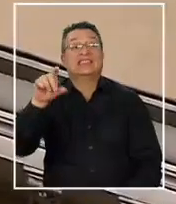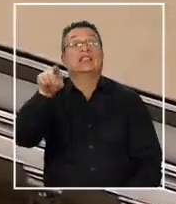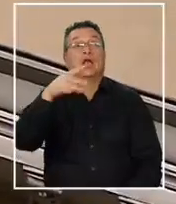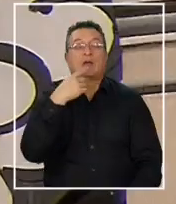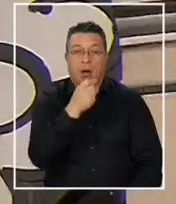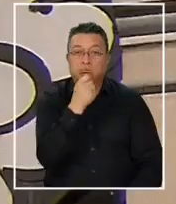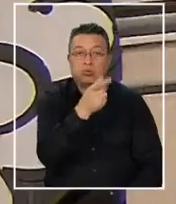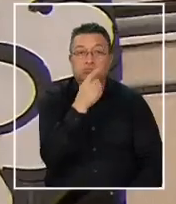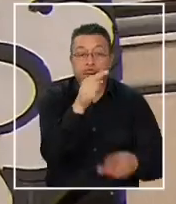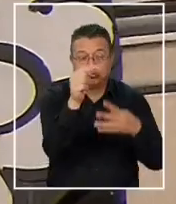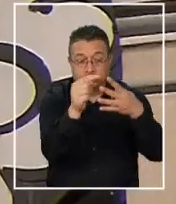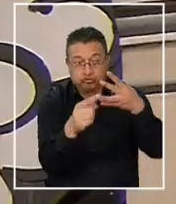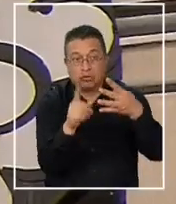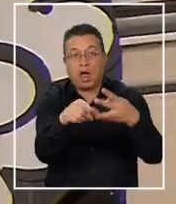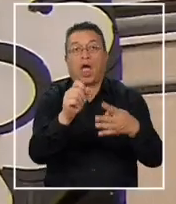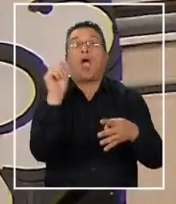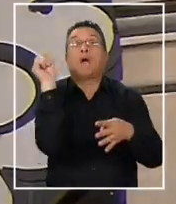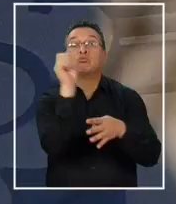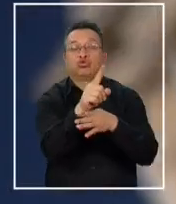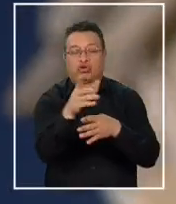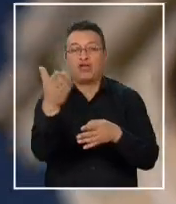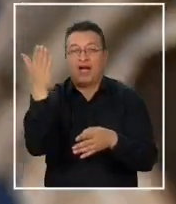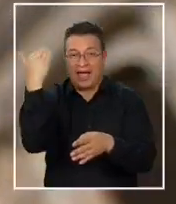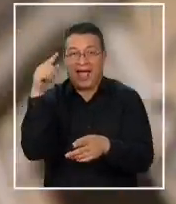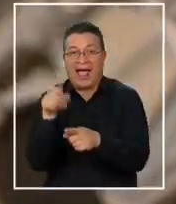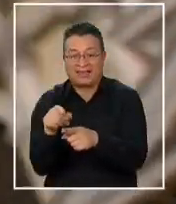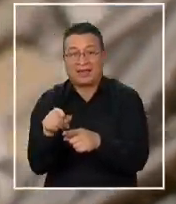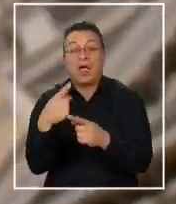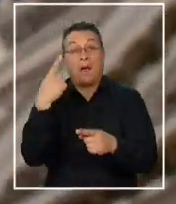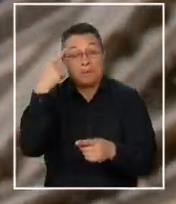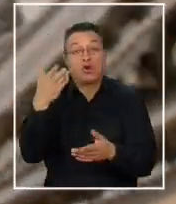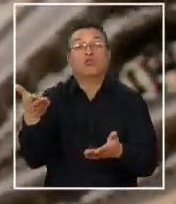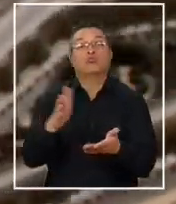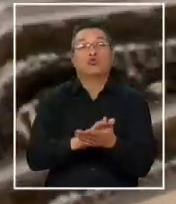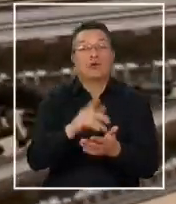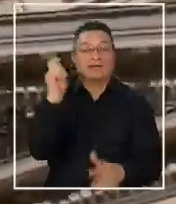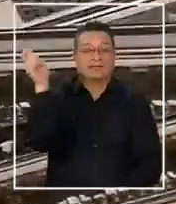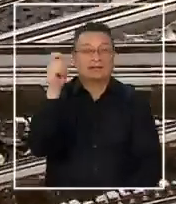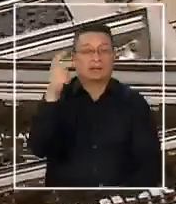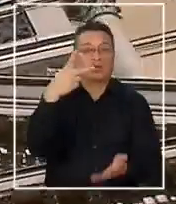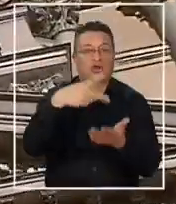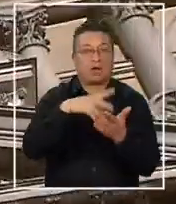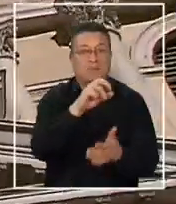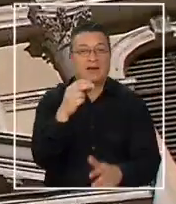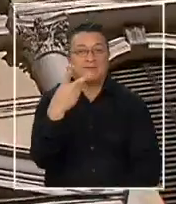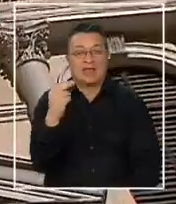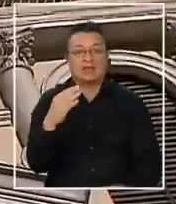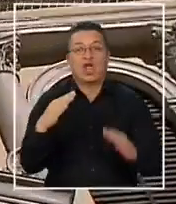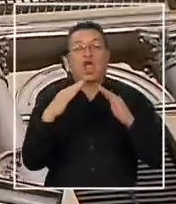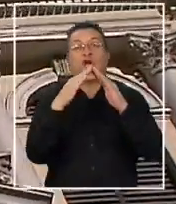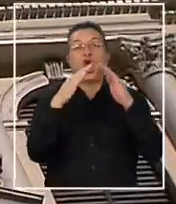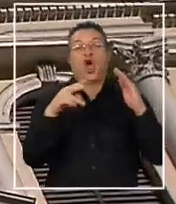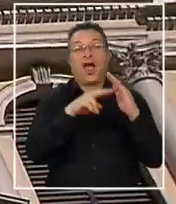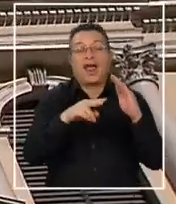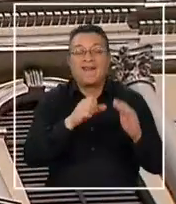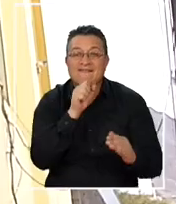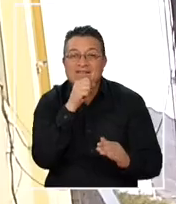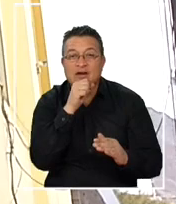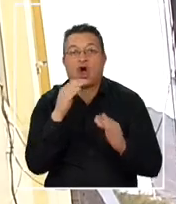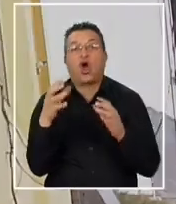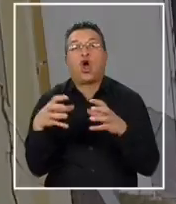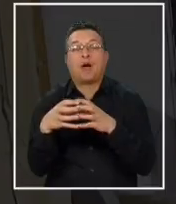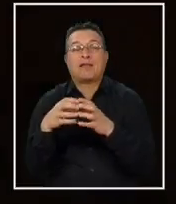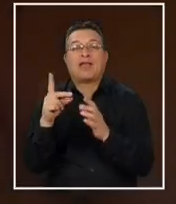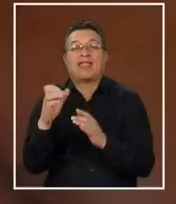canónico penal, por el cual fue expulsado de la orden. Sin embargo, murió en septiembre de 2020 en un hogar de ancianos de la Compañía de